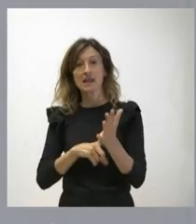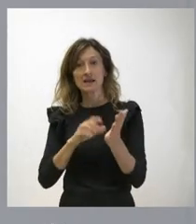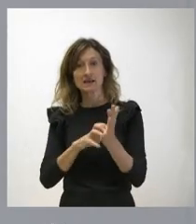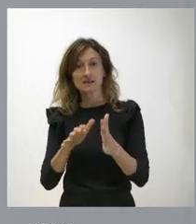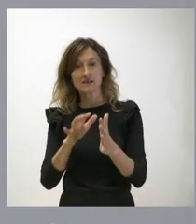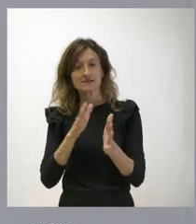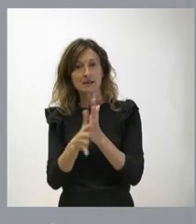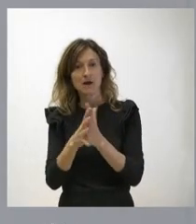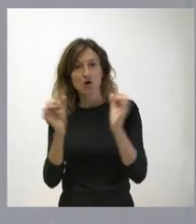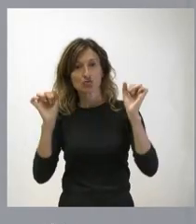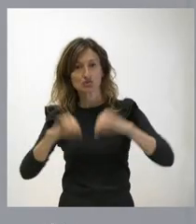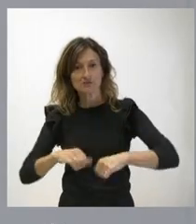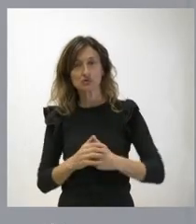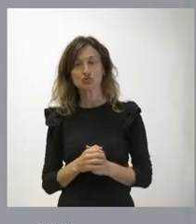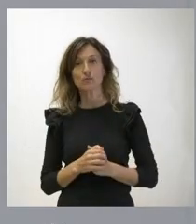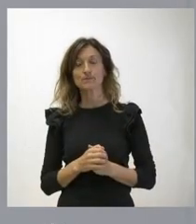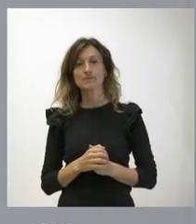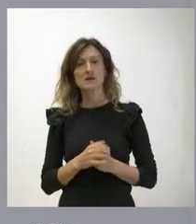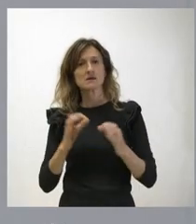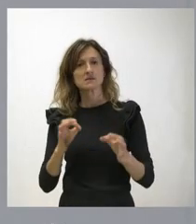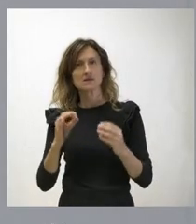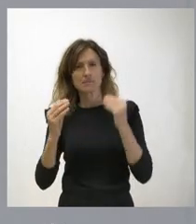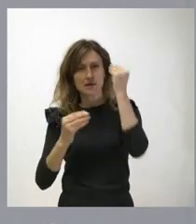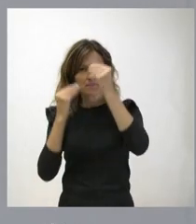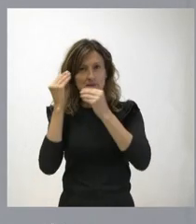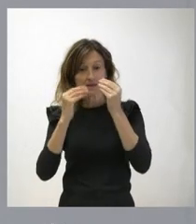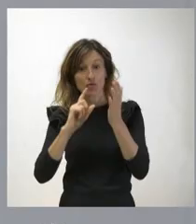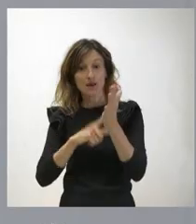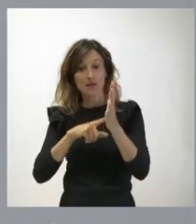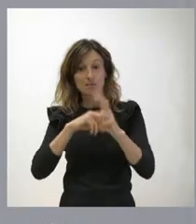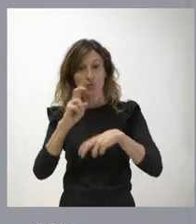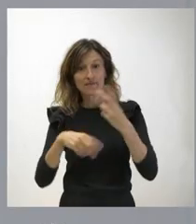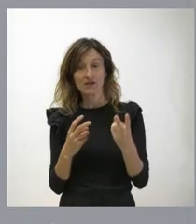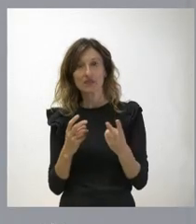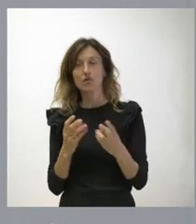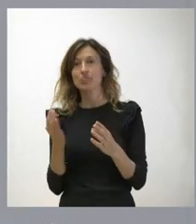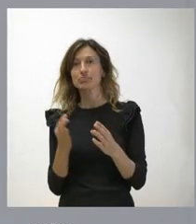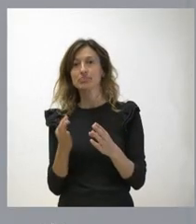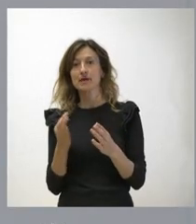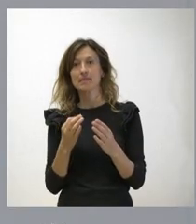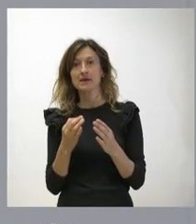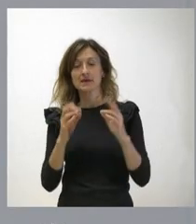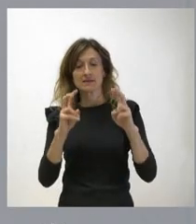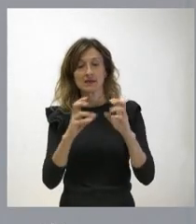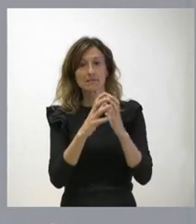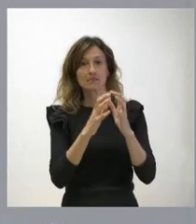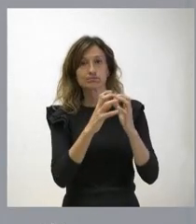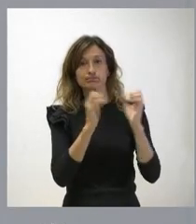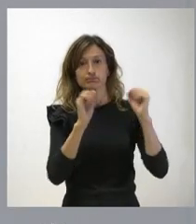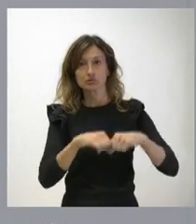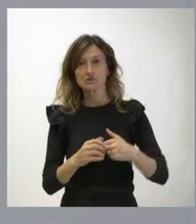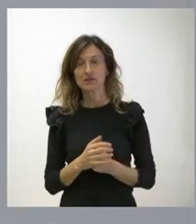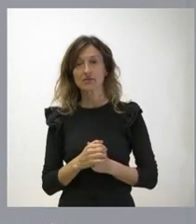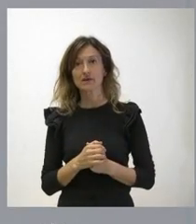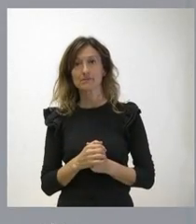consenso y Nosotros hos hemos expresado que cualquier modificación de la ley debiera hacerse por la vía del consenso si es que alguna se hace y